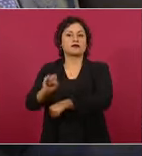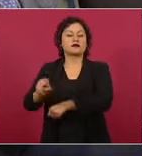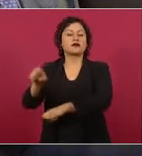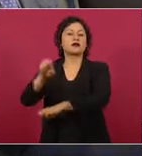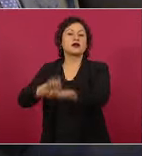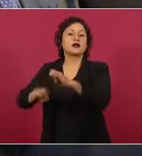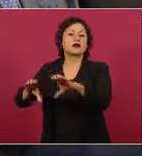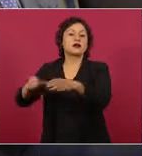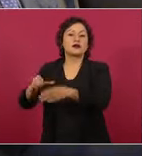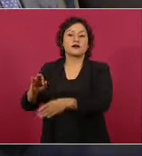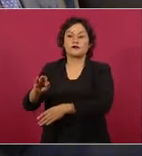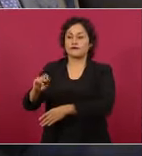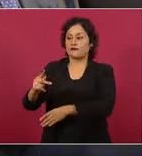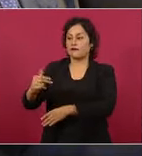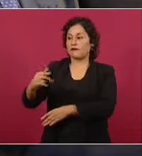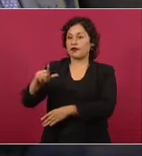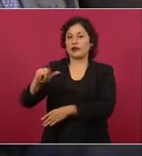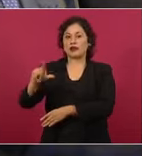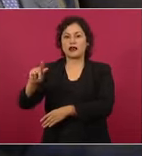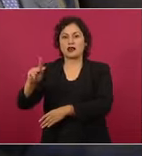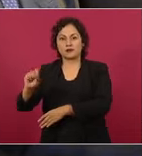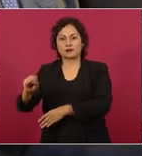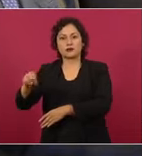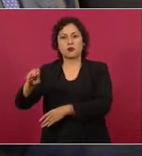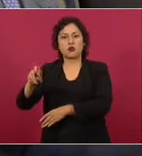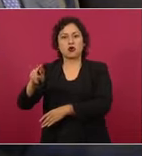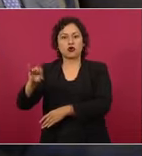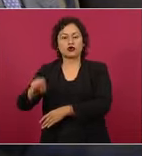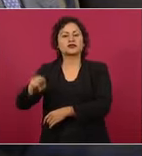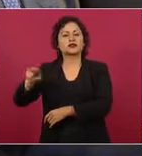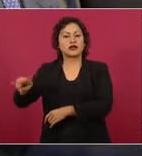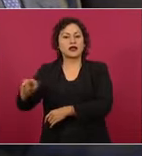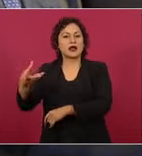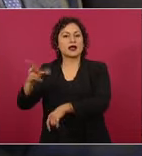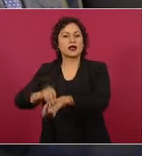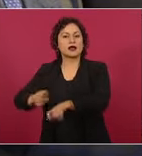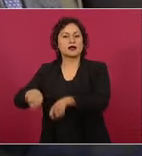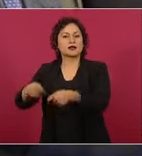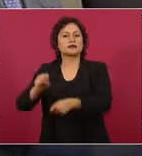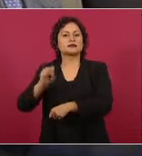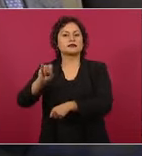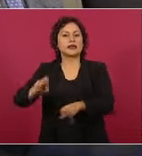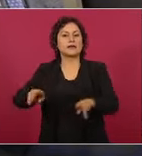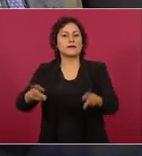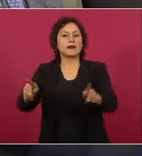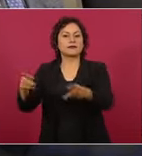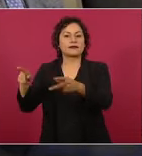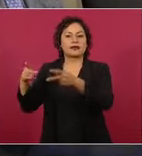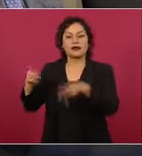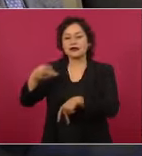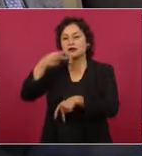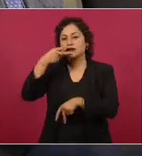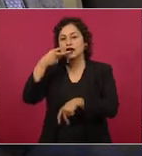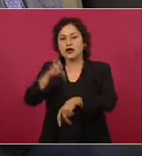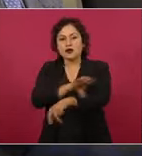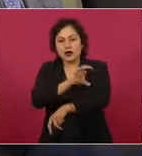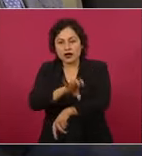Morris para poder vender lo que entró al país en materia de vapeadores y estos insumos, pese